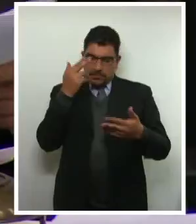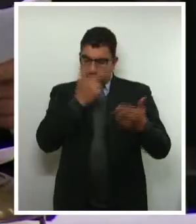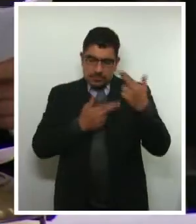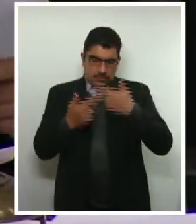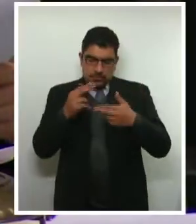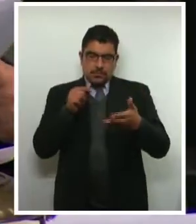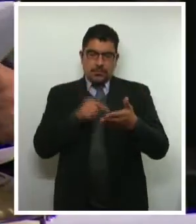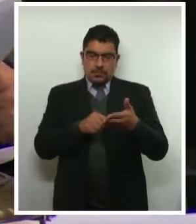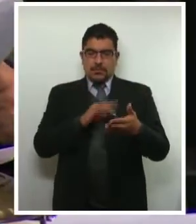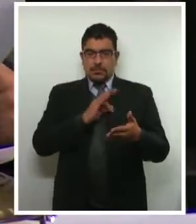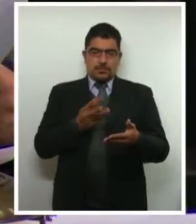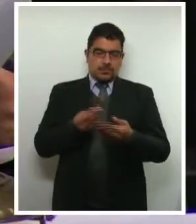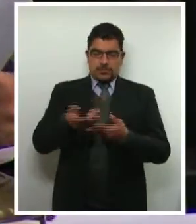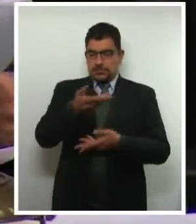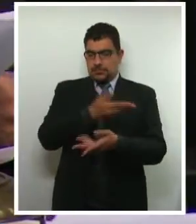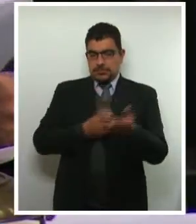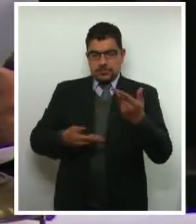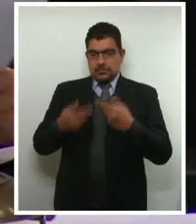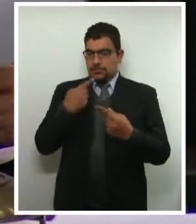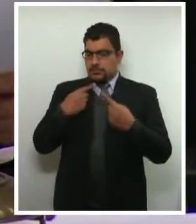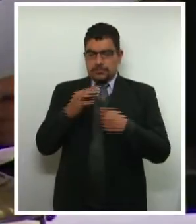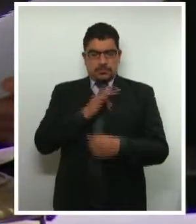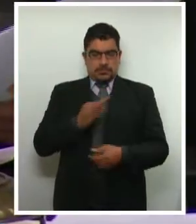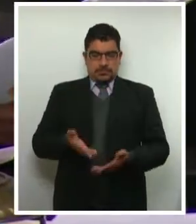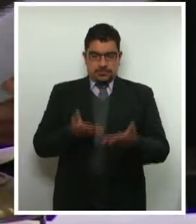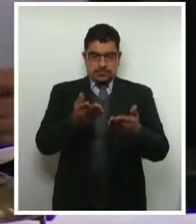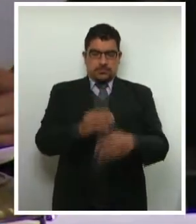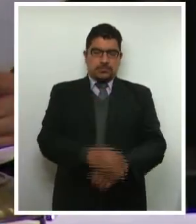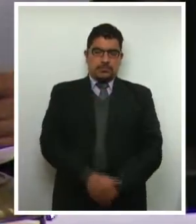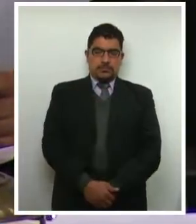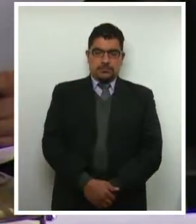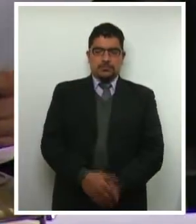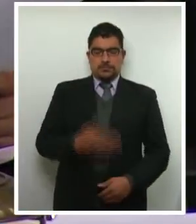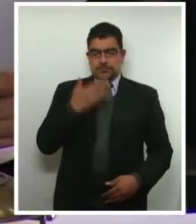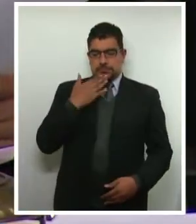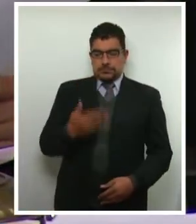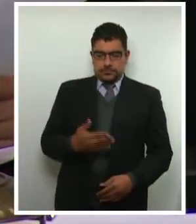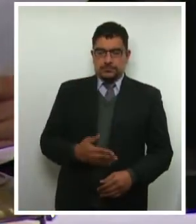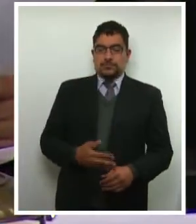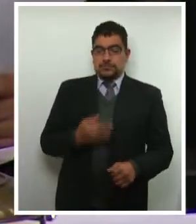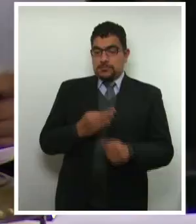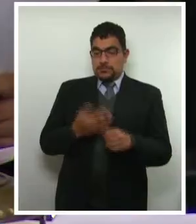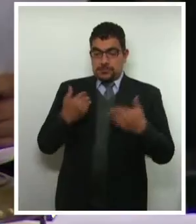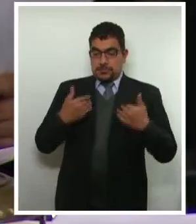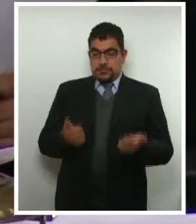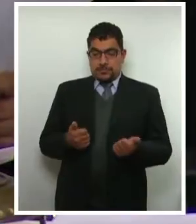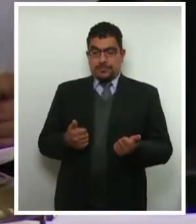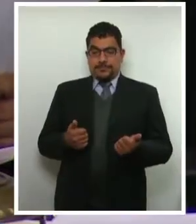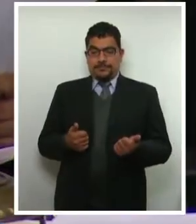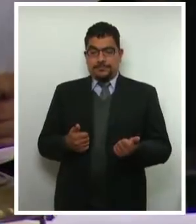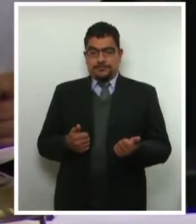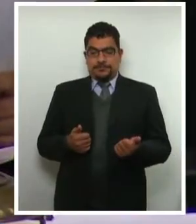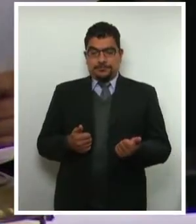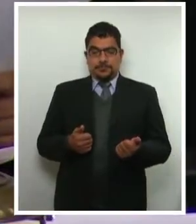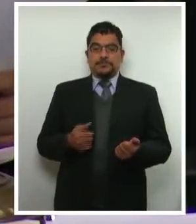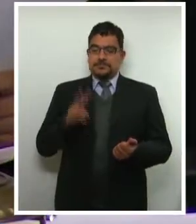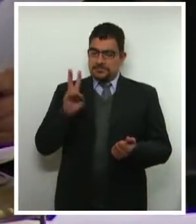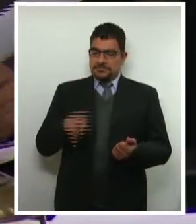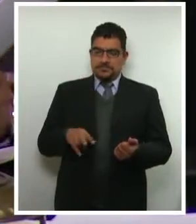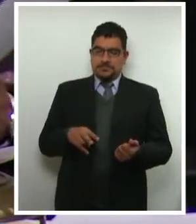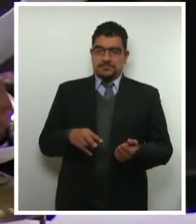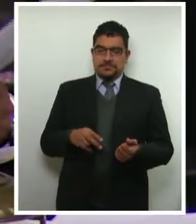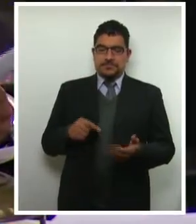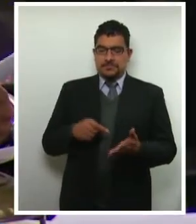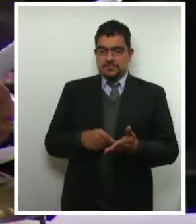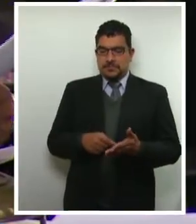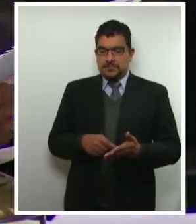en dado caso, que haya una discusión. Bueno, entendiendo que